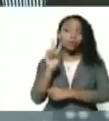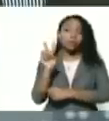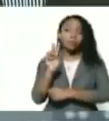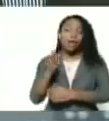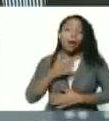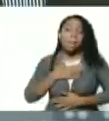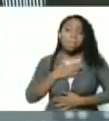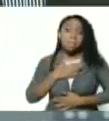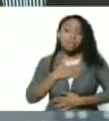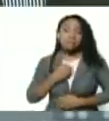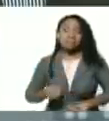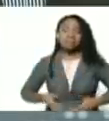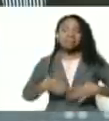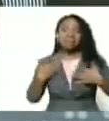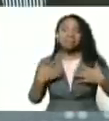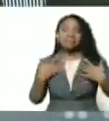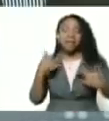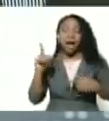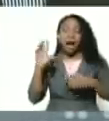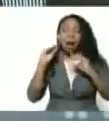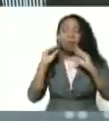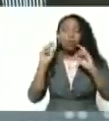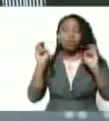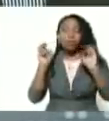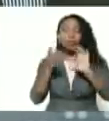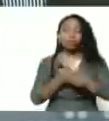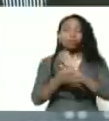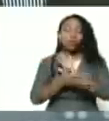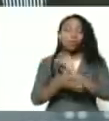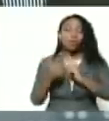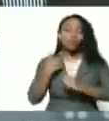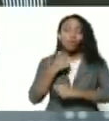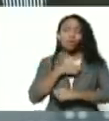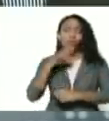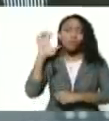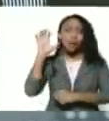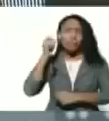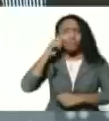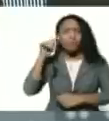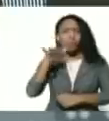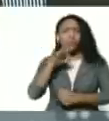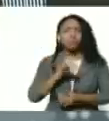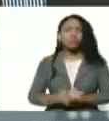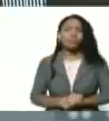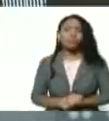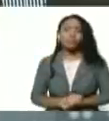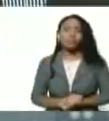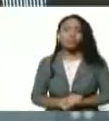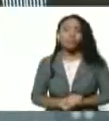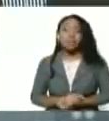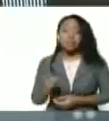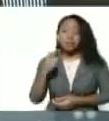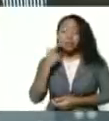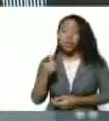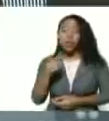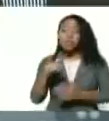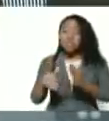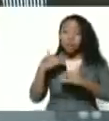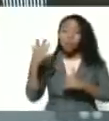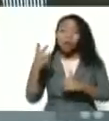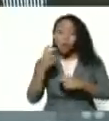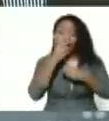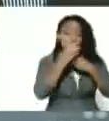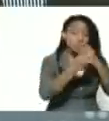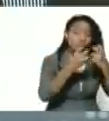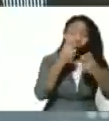me emocionó mucho cuando él habló de nuestro país, de nuestro pueblo. Y dijo, después de haber recorrido